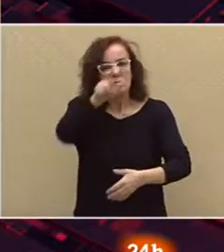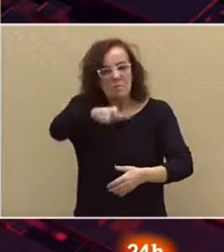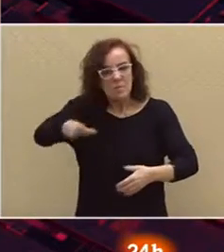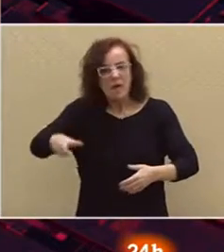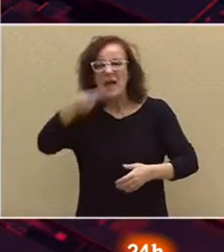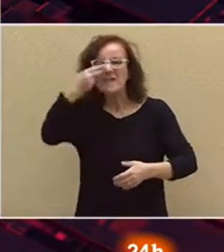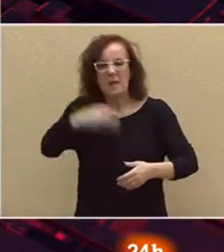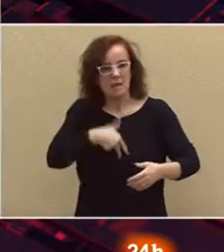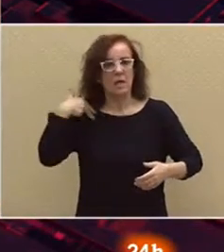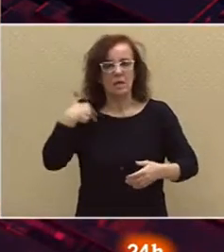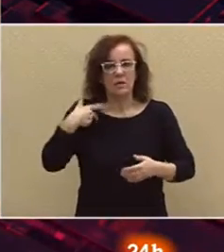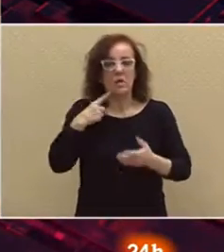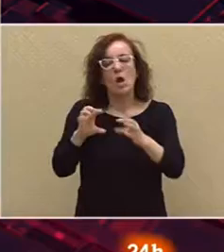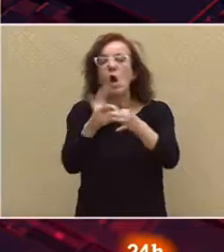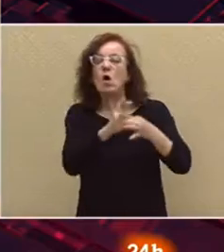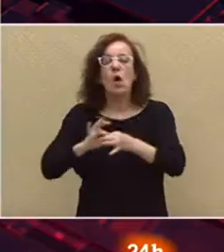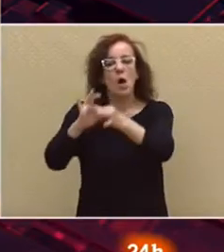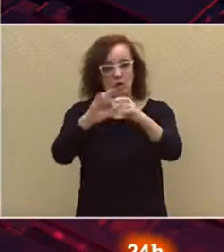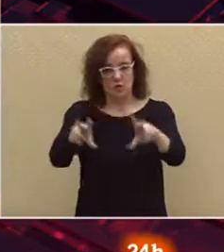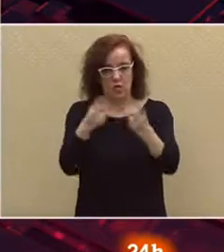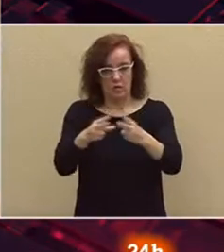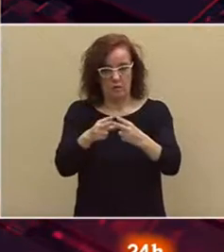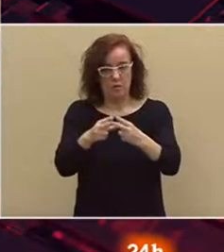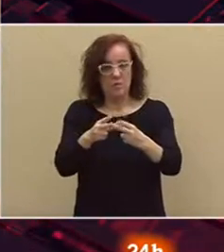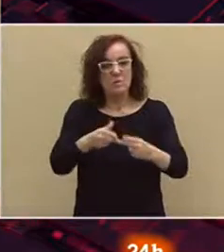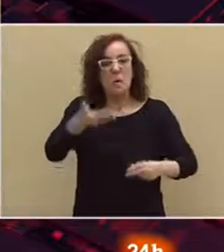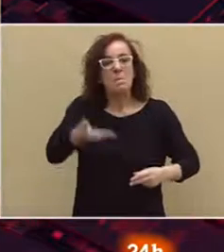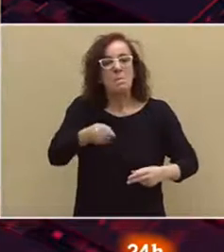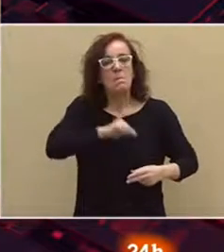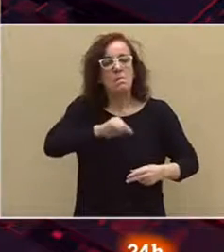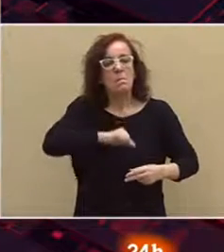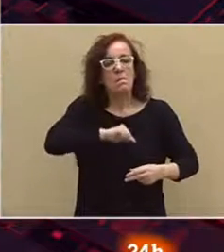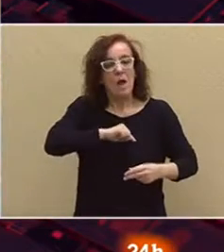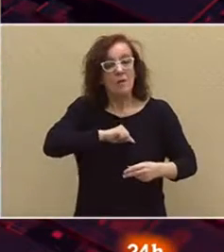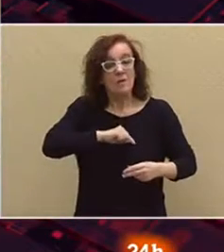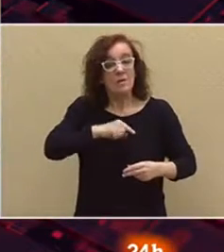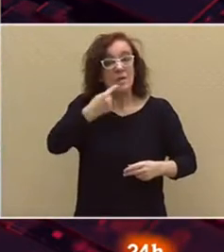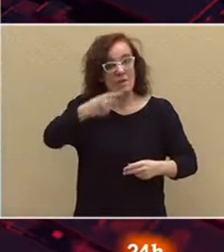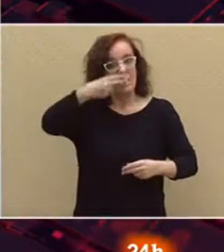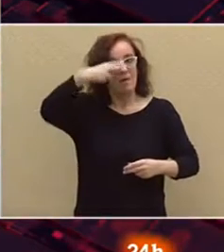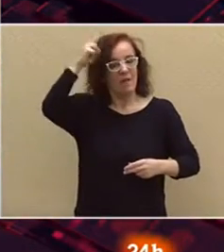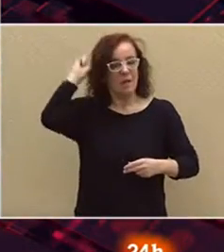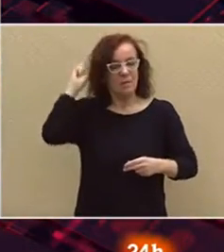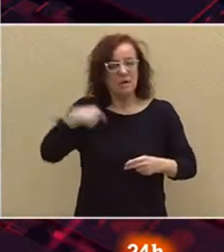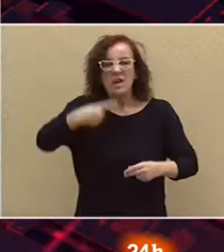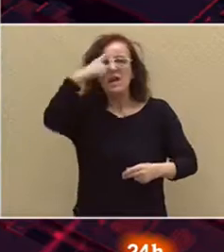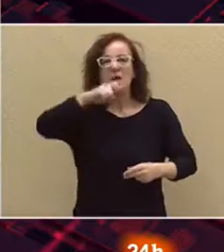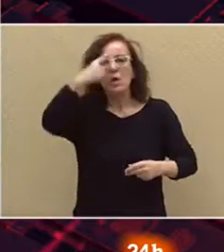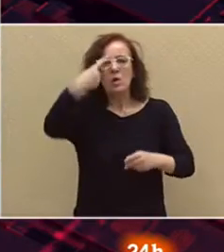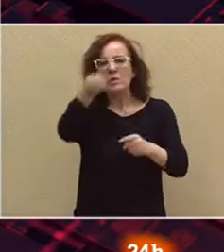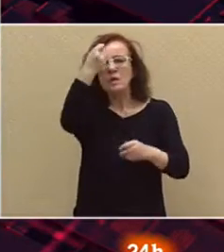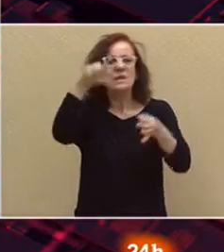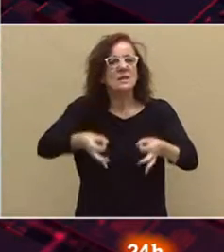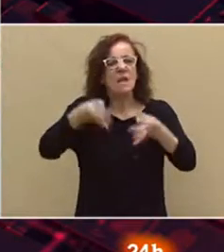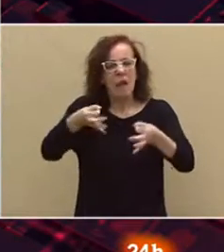general y de la cohesión social. Son valores, decía don Felipe, que no solo debemos recordar, sino que deben estar